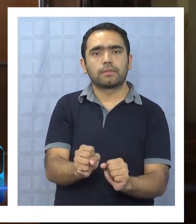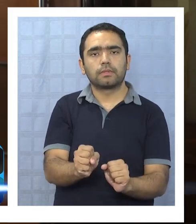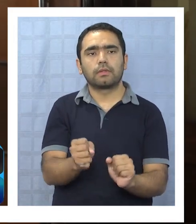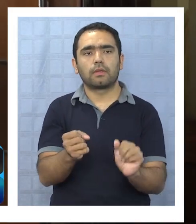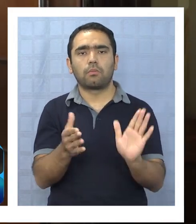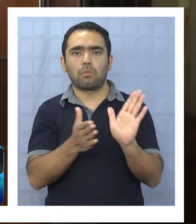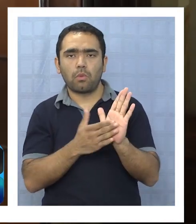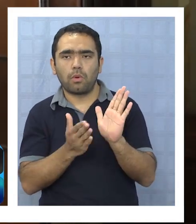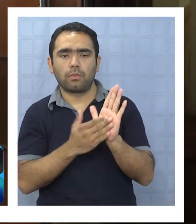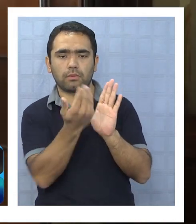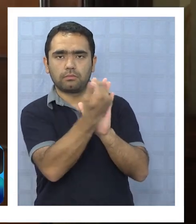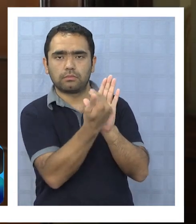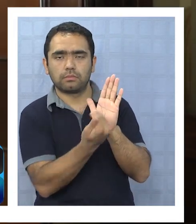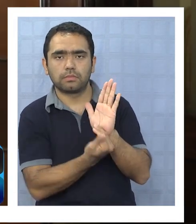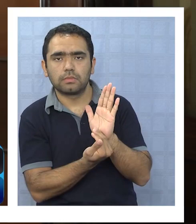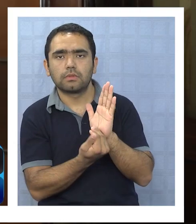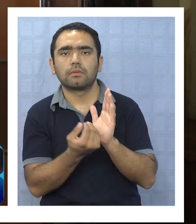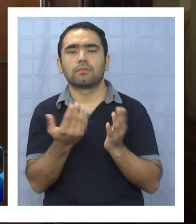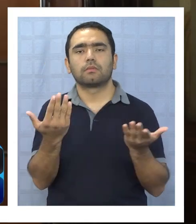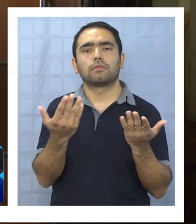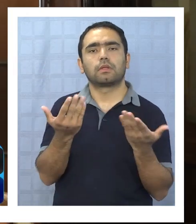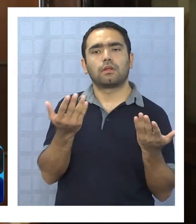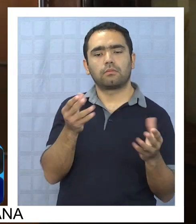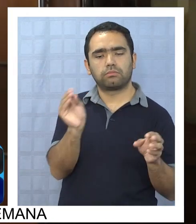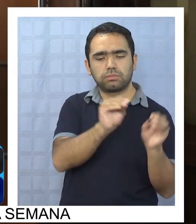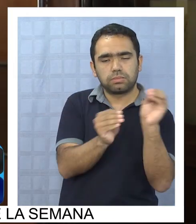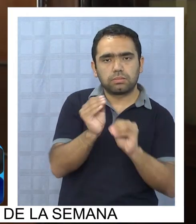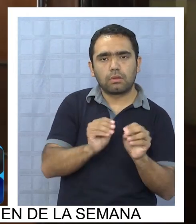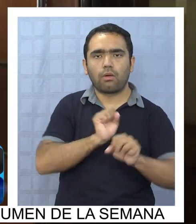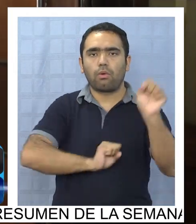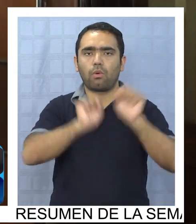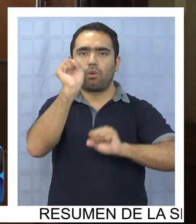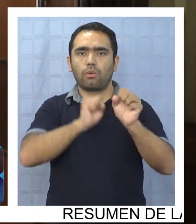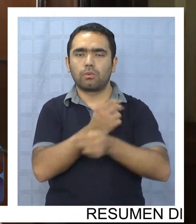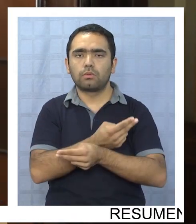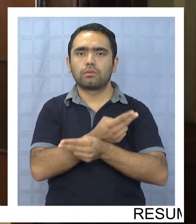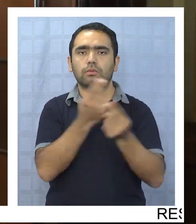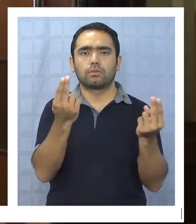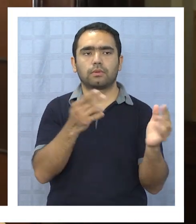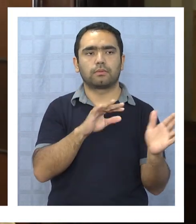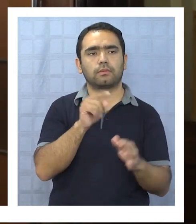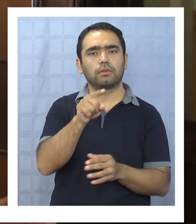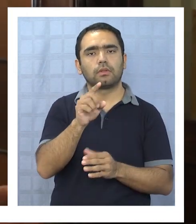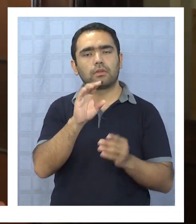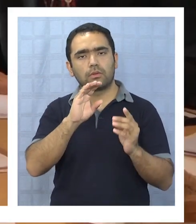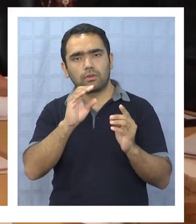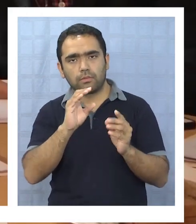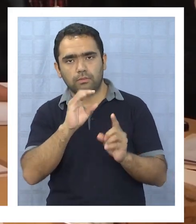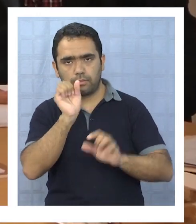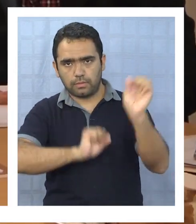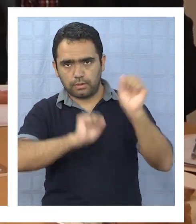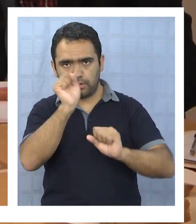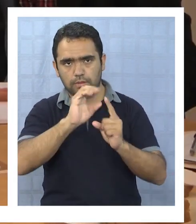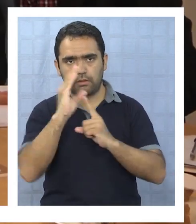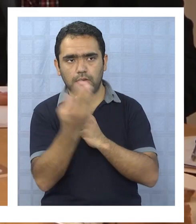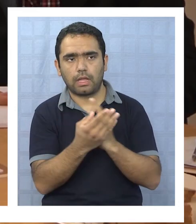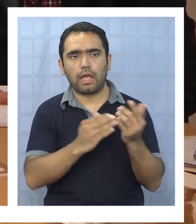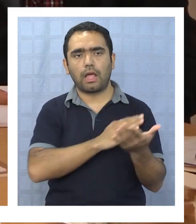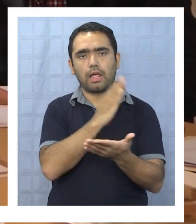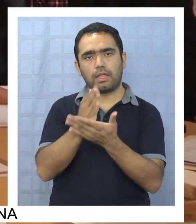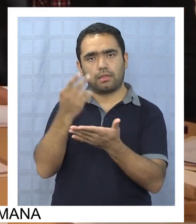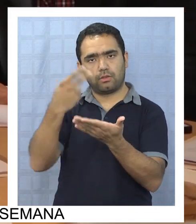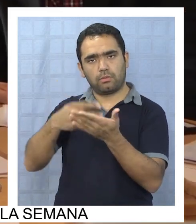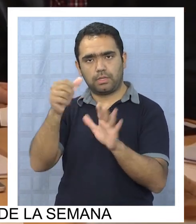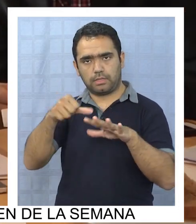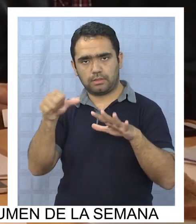proponernos, entregarnos insumos para la construcción de una política cultural en cultura. Nuestra política cultural dura hasta el 2016 como consejo.